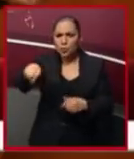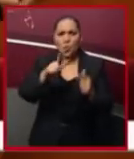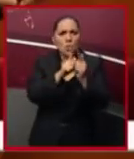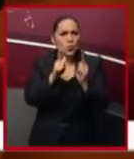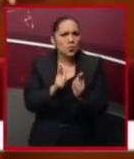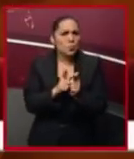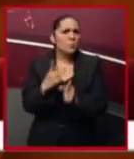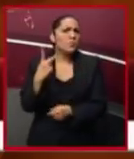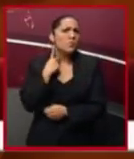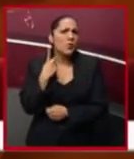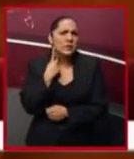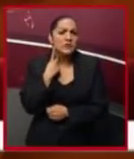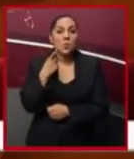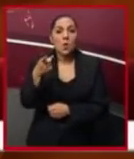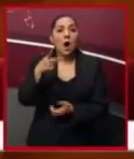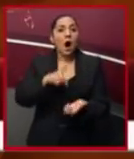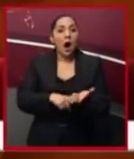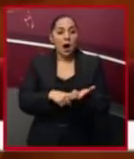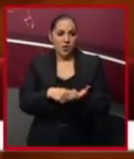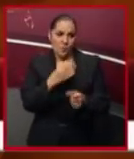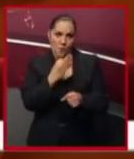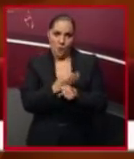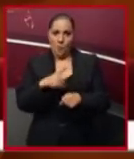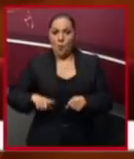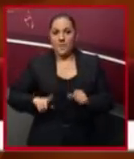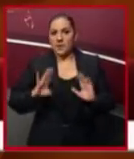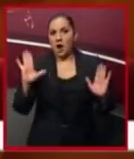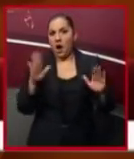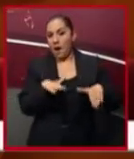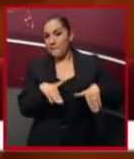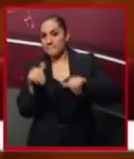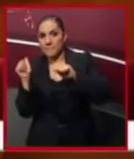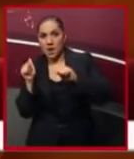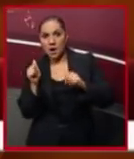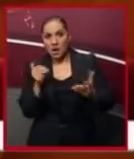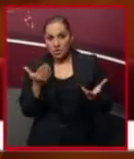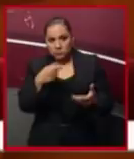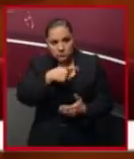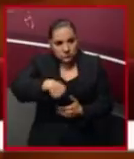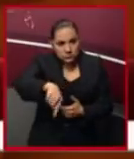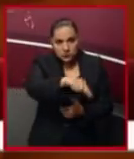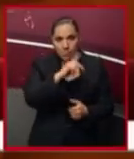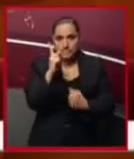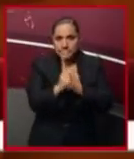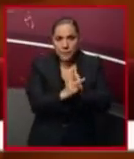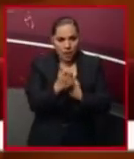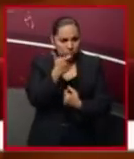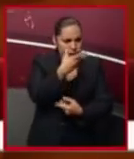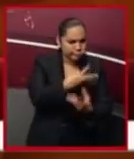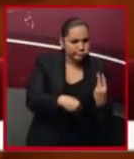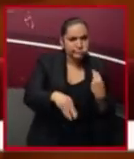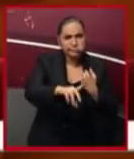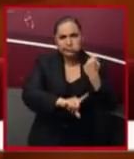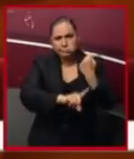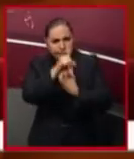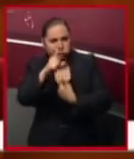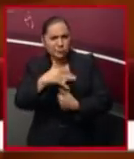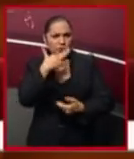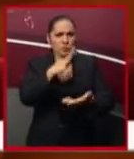han dejado el poder y que lo han dejado al país sumido en esta ola de